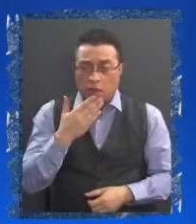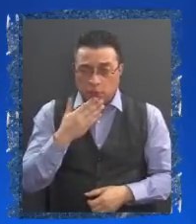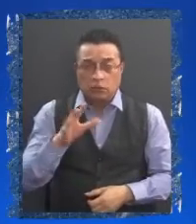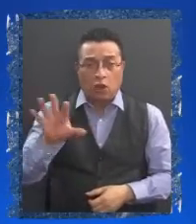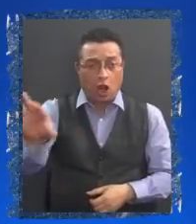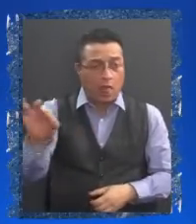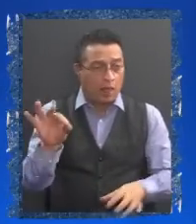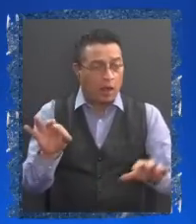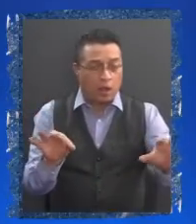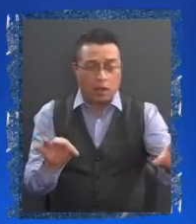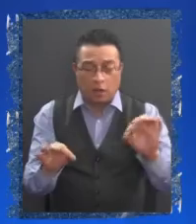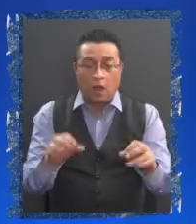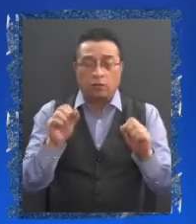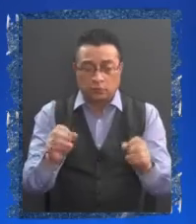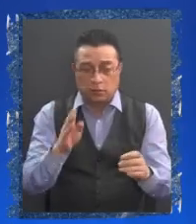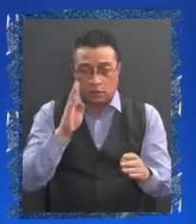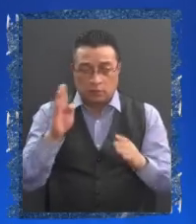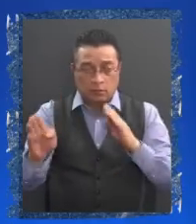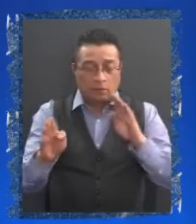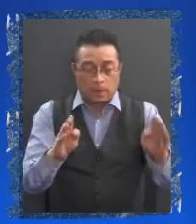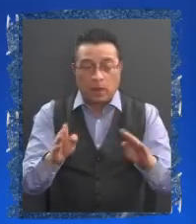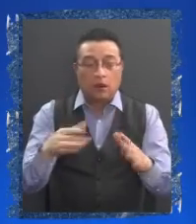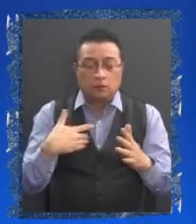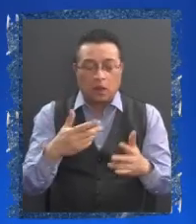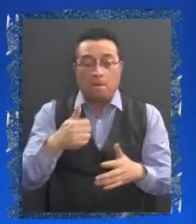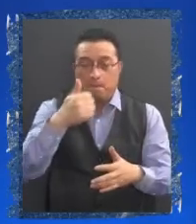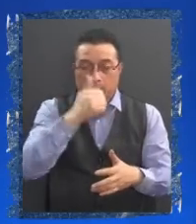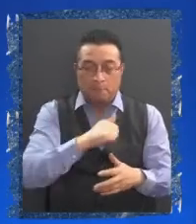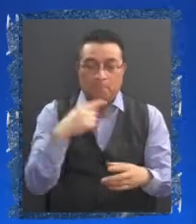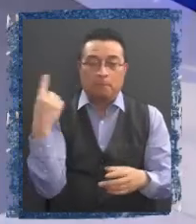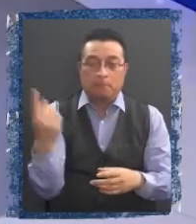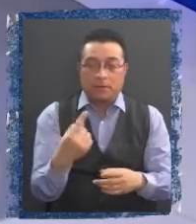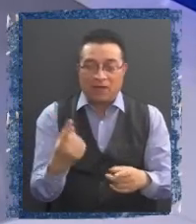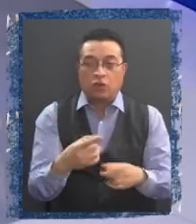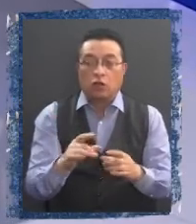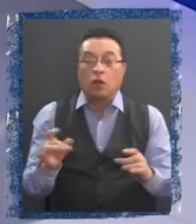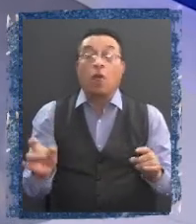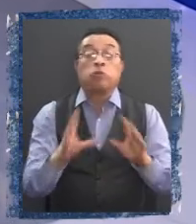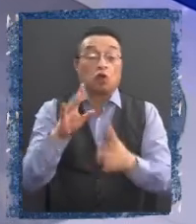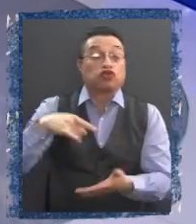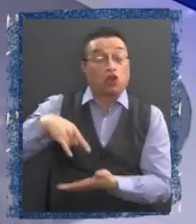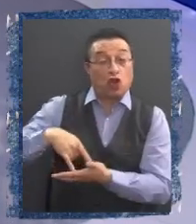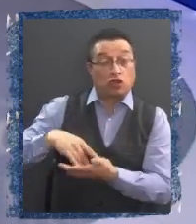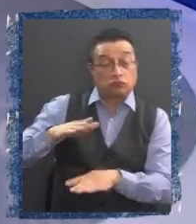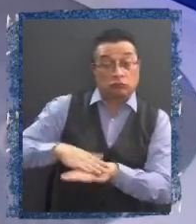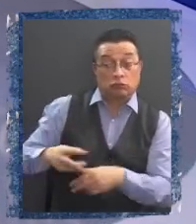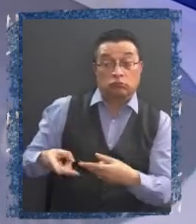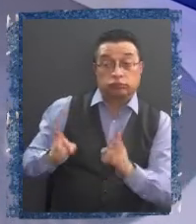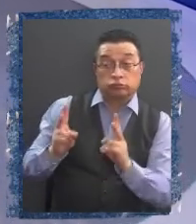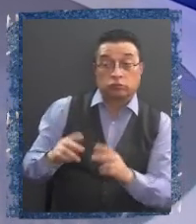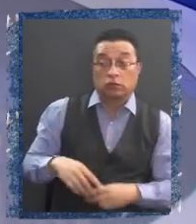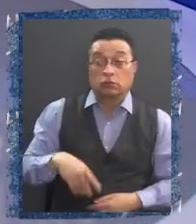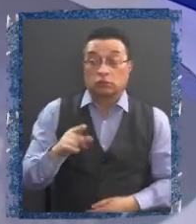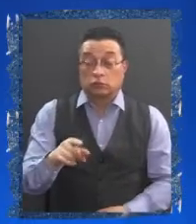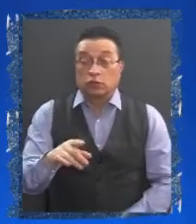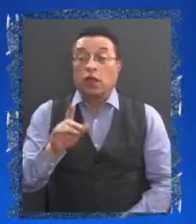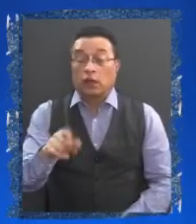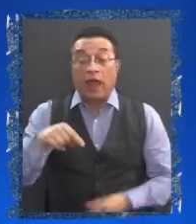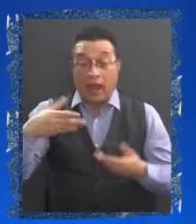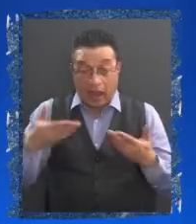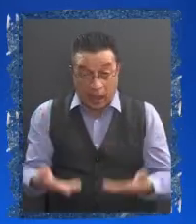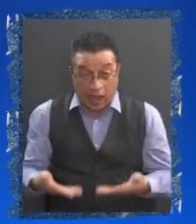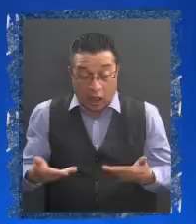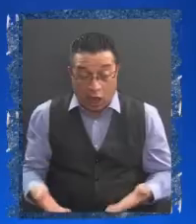a atenderse en los prestadores privados. Si eso no va a dejar de existir. Así va a ser. En este momento, como